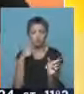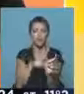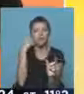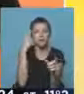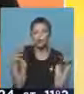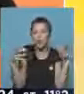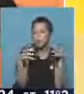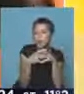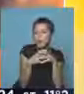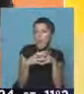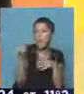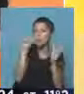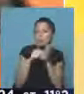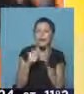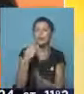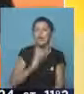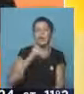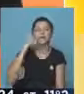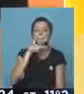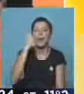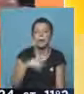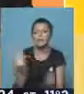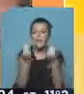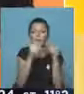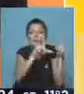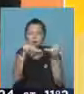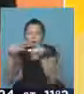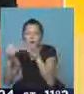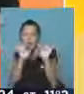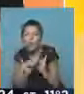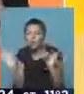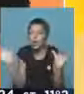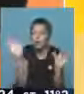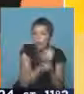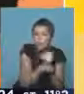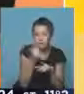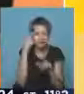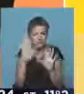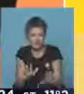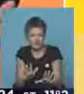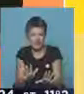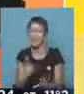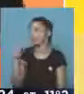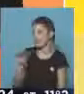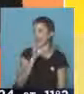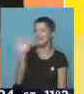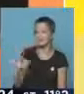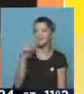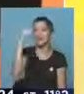abajo de una especie de garage con un montón de computadoras iluminadas y oscuro, todo ese, oscuro. Ese es otro virus, ese es el virus Hollywood.